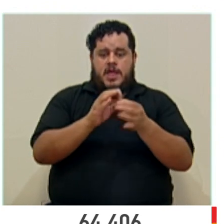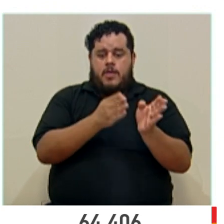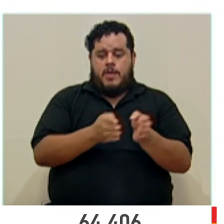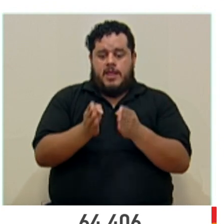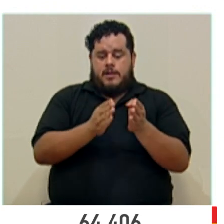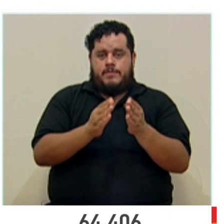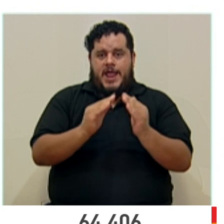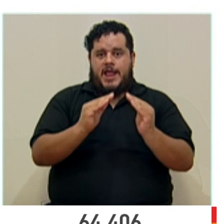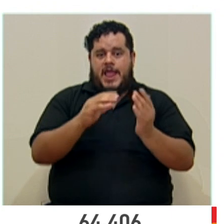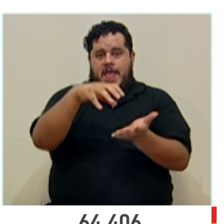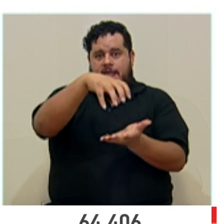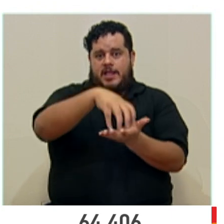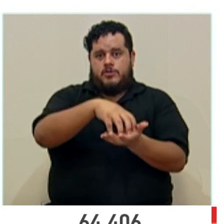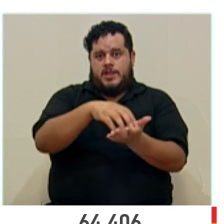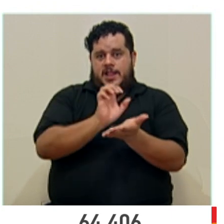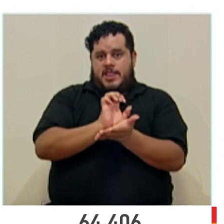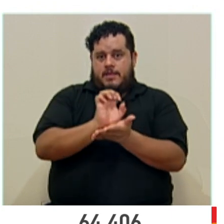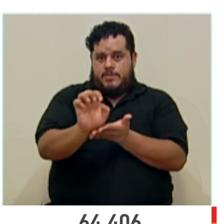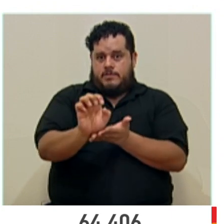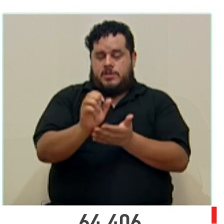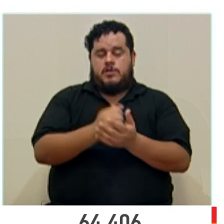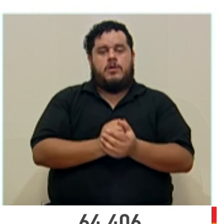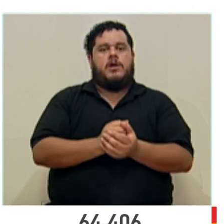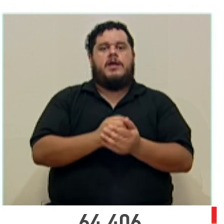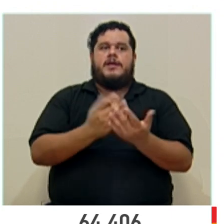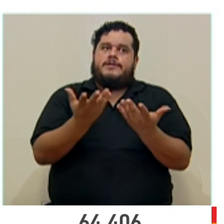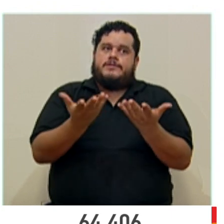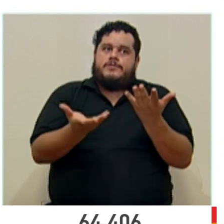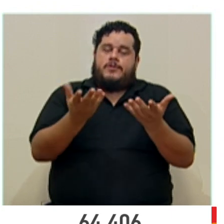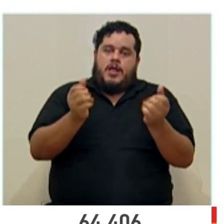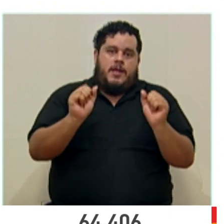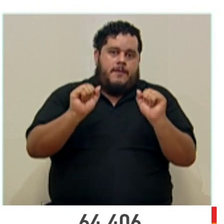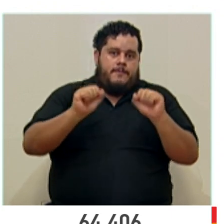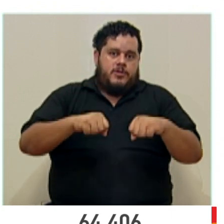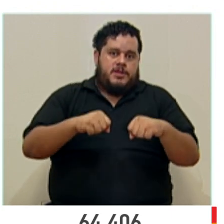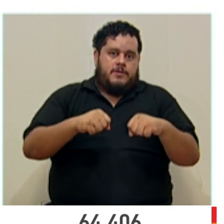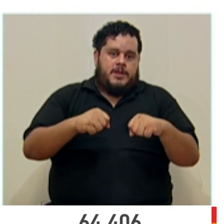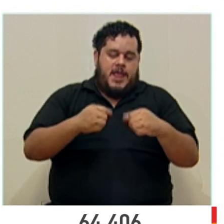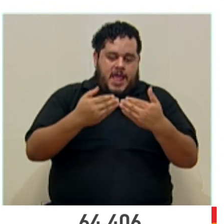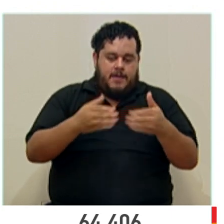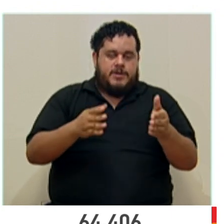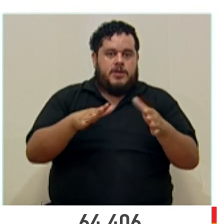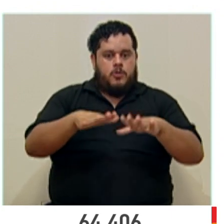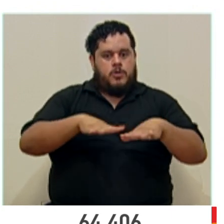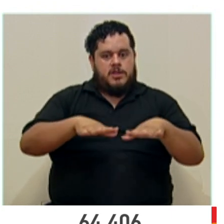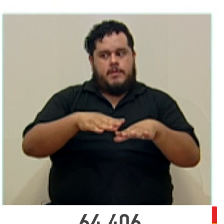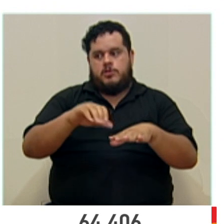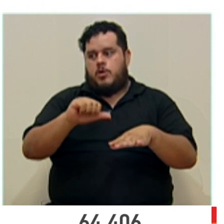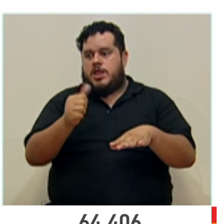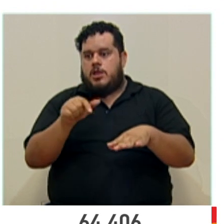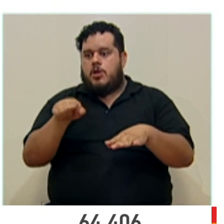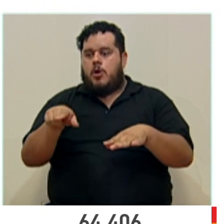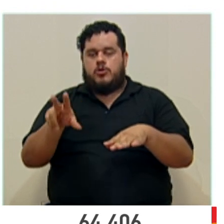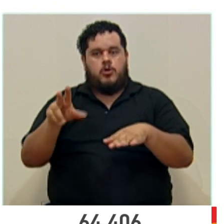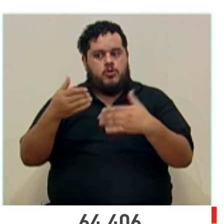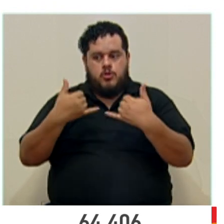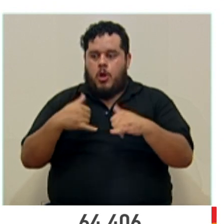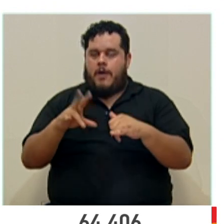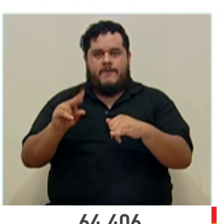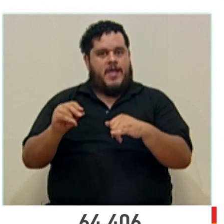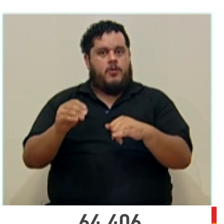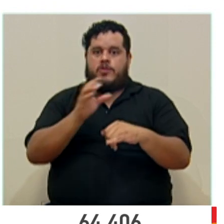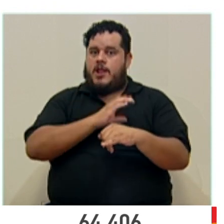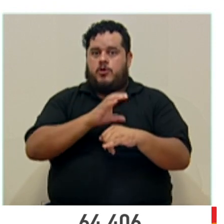Cantonal de Prevención, de modo tal que es posible que abra un espacio y otro todavía no tenga condiciones para